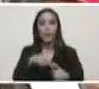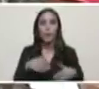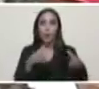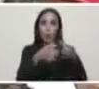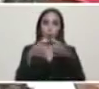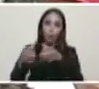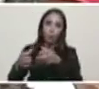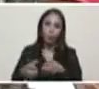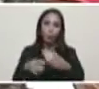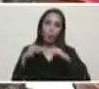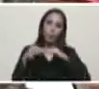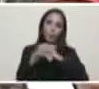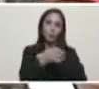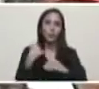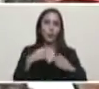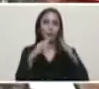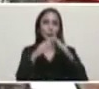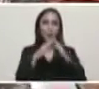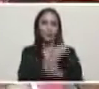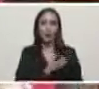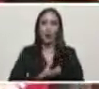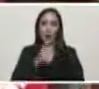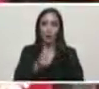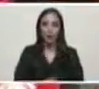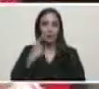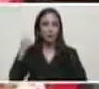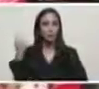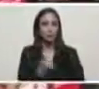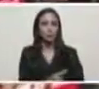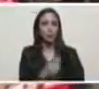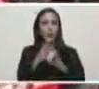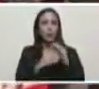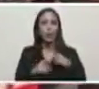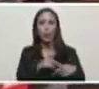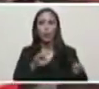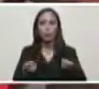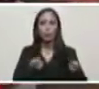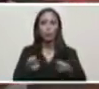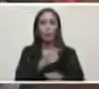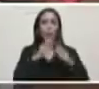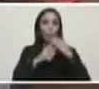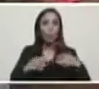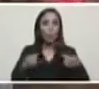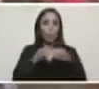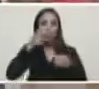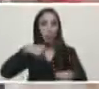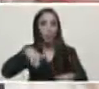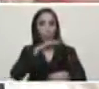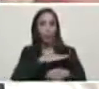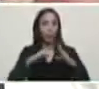municipales de vivienda donde los alcaldes asuman la obligación de presidir junto con el poder